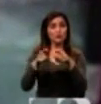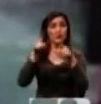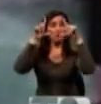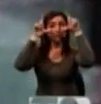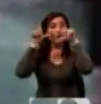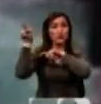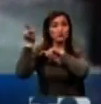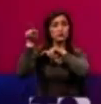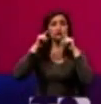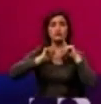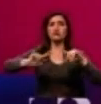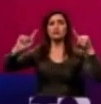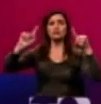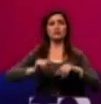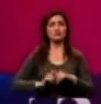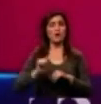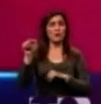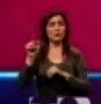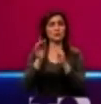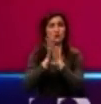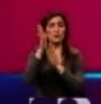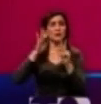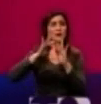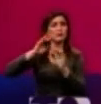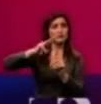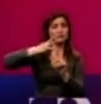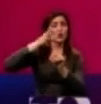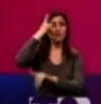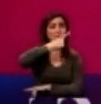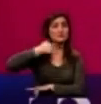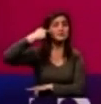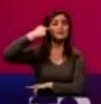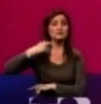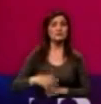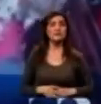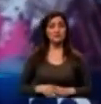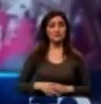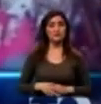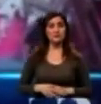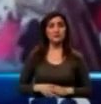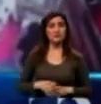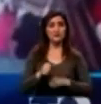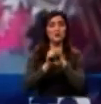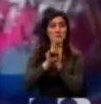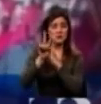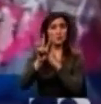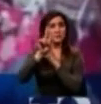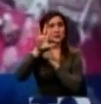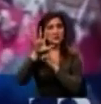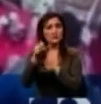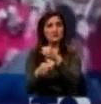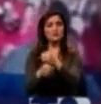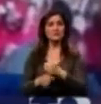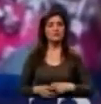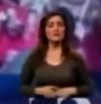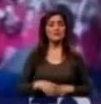divulgaron la foto del sujeto que disparó. La imagen ya circula en las redes sociales. Según información otorgada, el tipo tendría entre 22 a 25